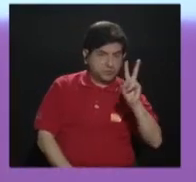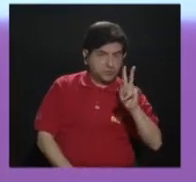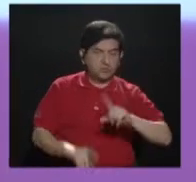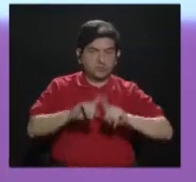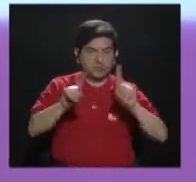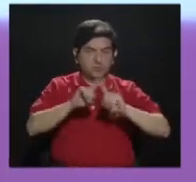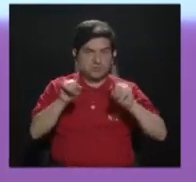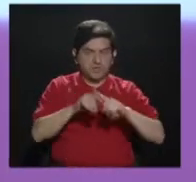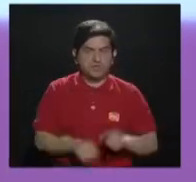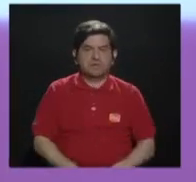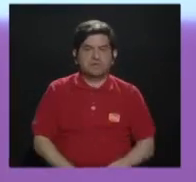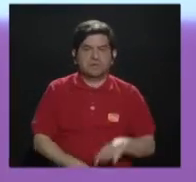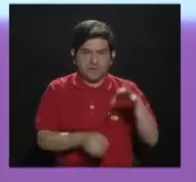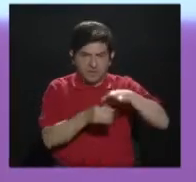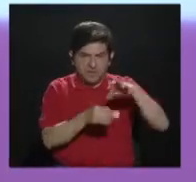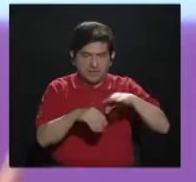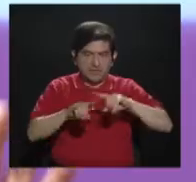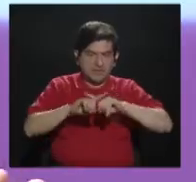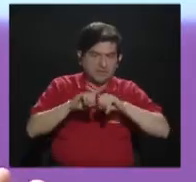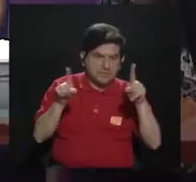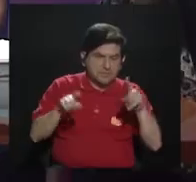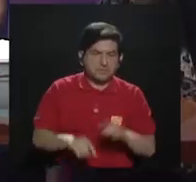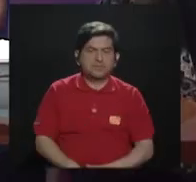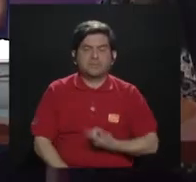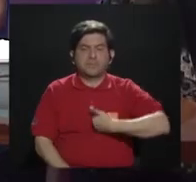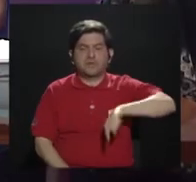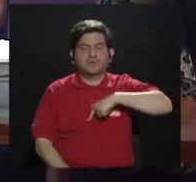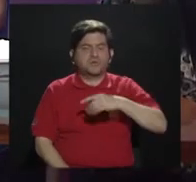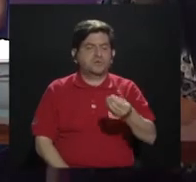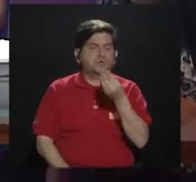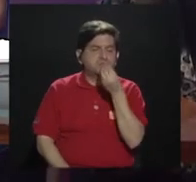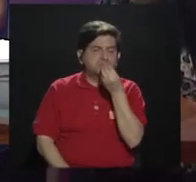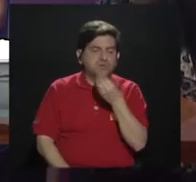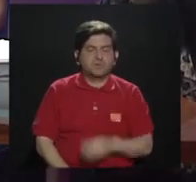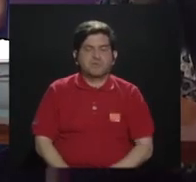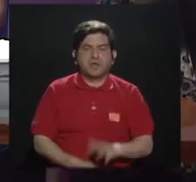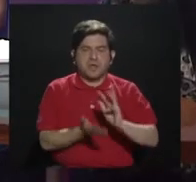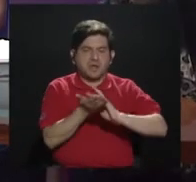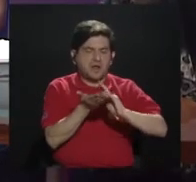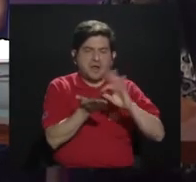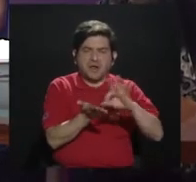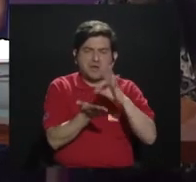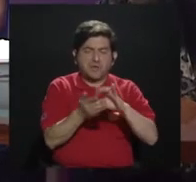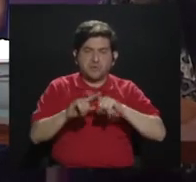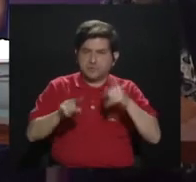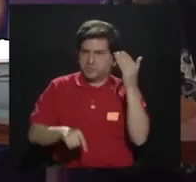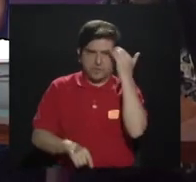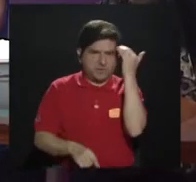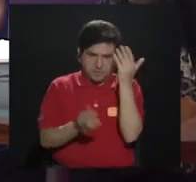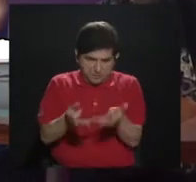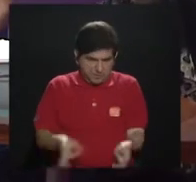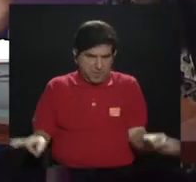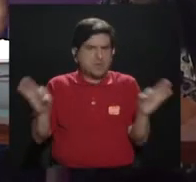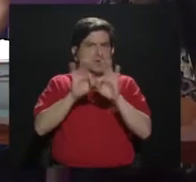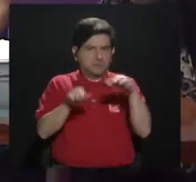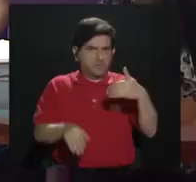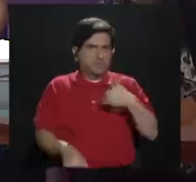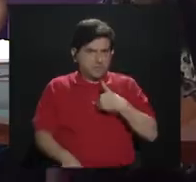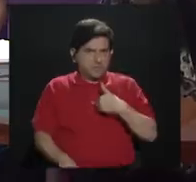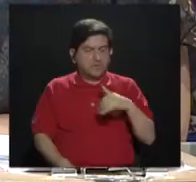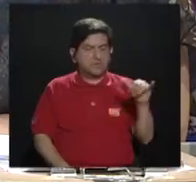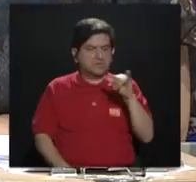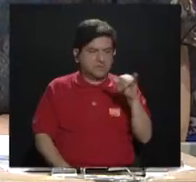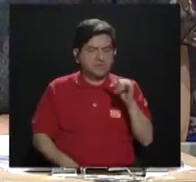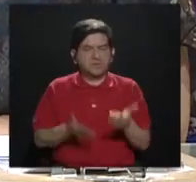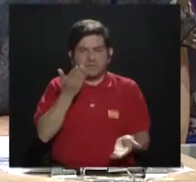también, como dicen las compañeras, comíamos arroz y frijoles, pero no sabíamos que eran tan importantes, ¿verdad? Y eso ha sido también